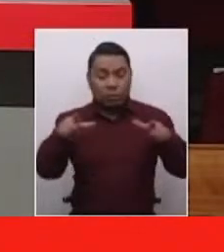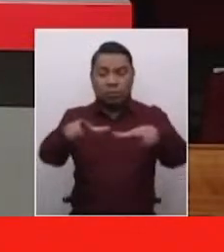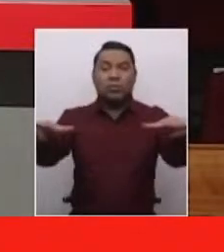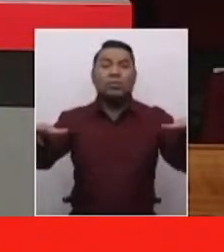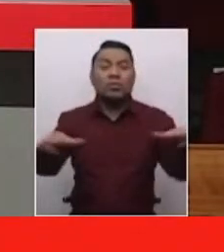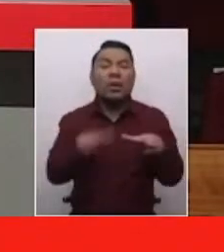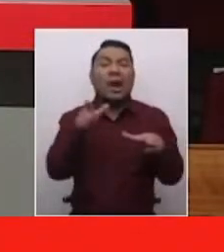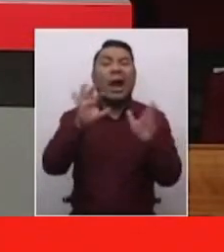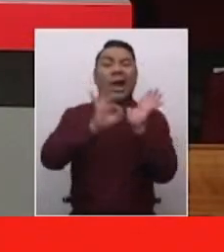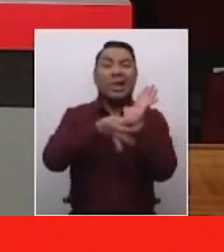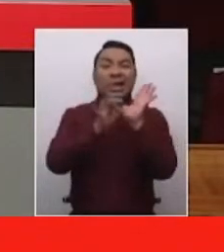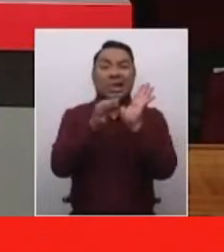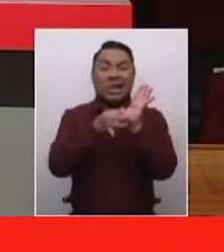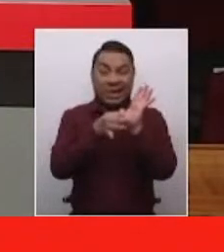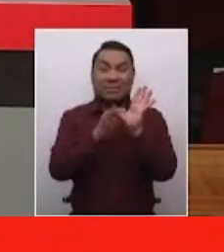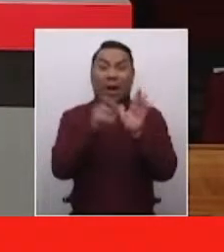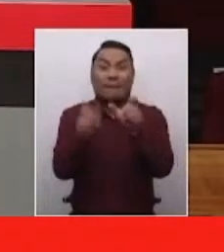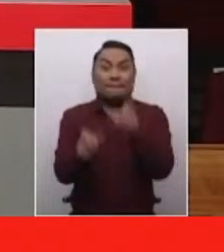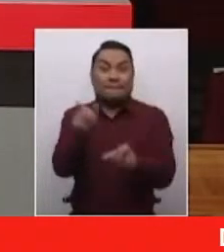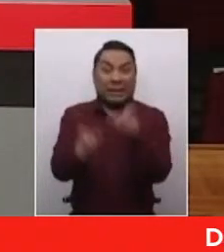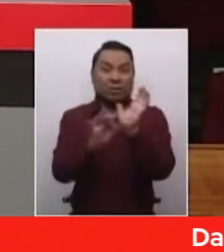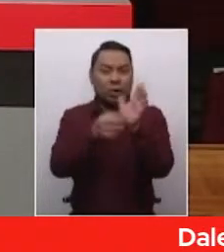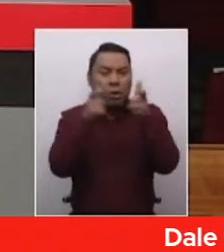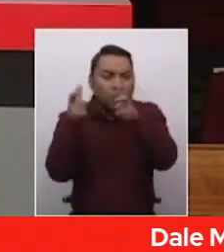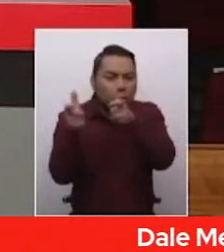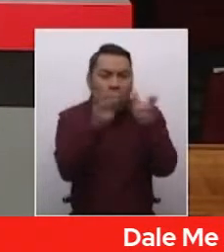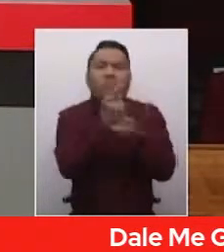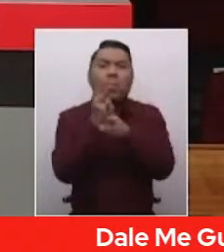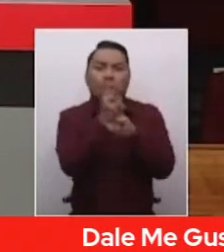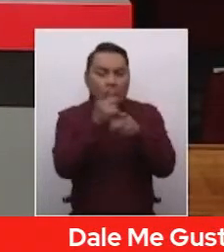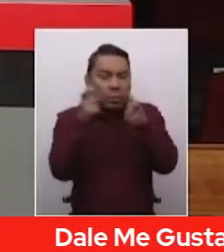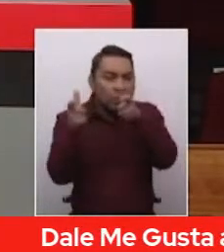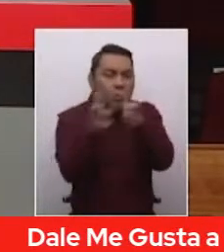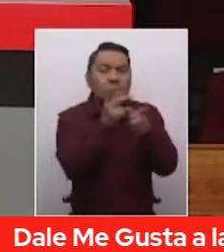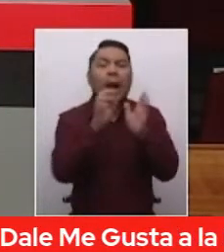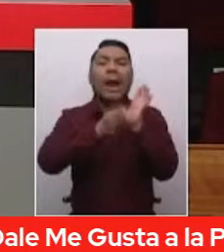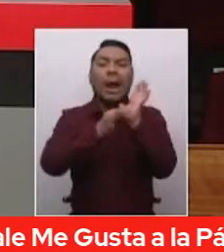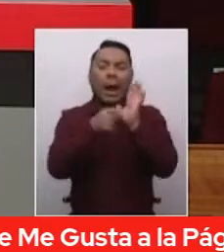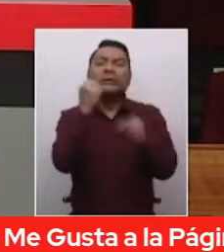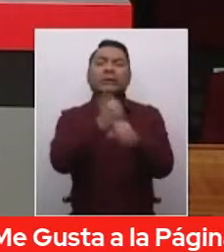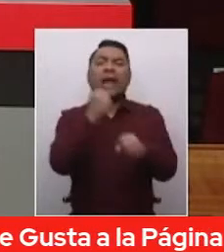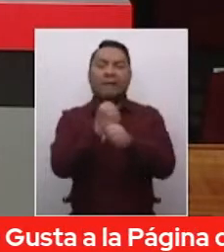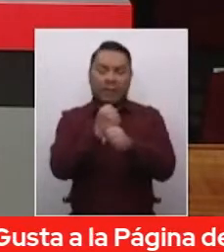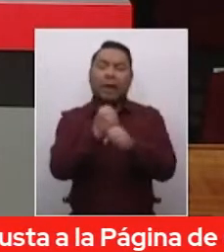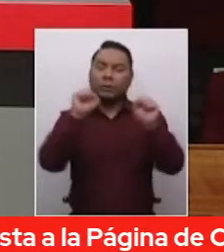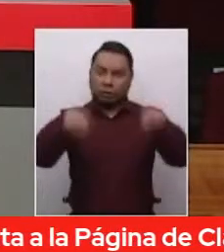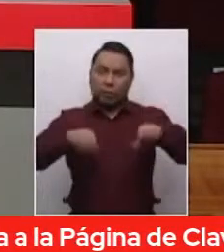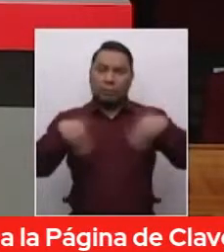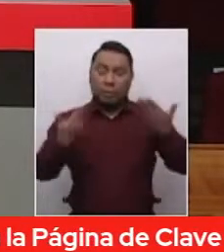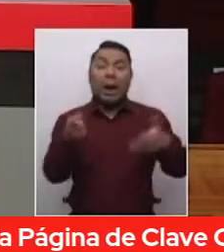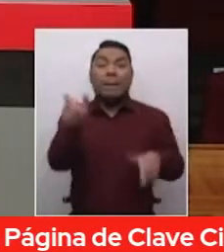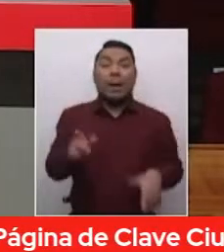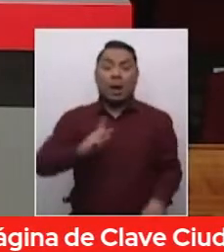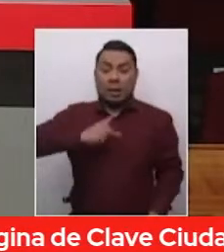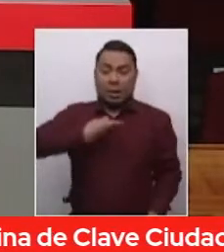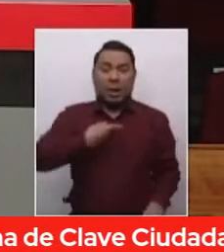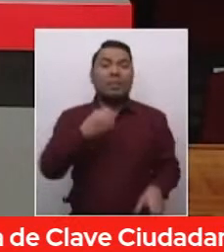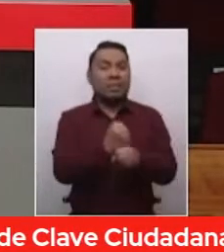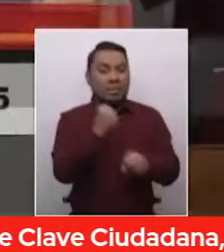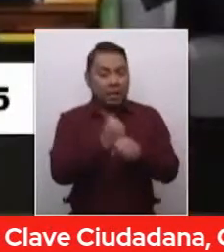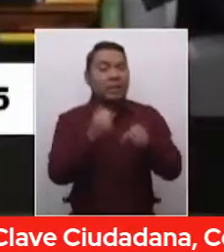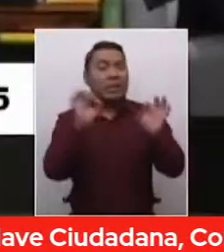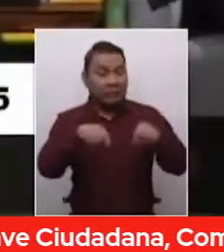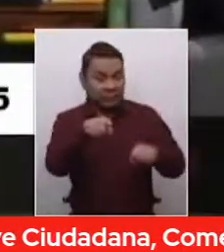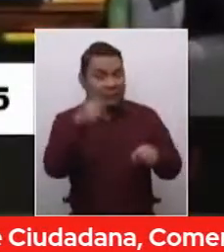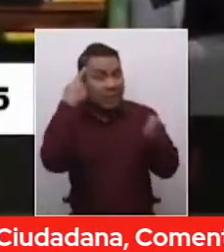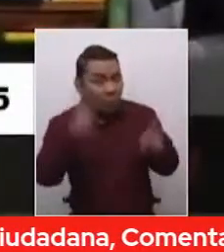Lima metropolitana que regule la prostitución y permita brindar seguridad a las mujeres y mujeres trans que lo ejercen? No.